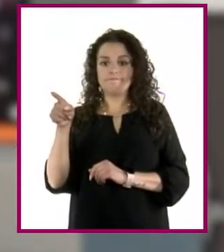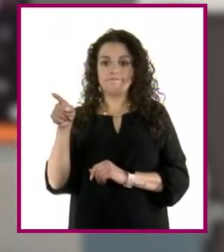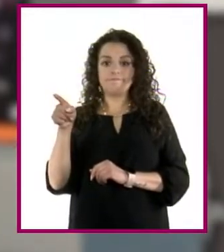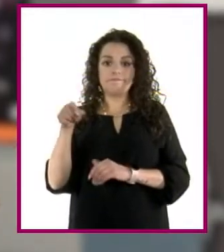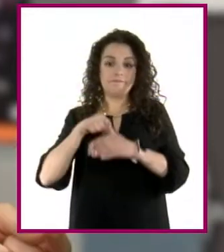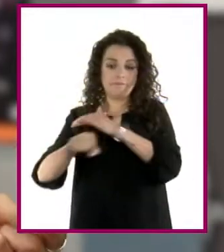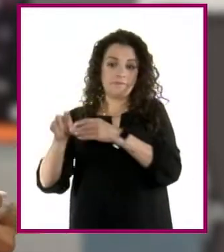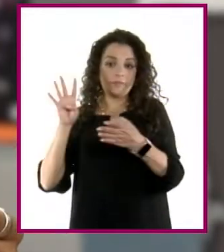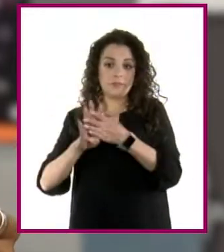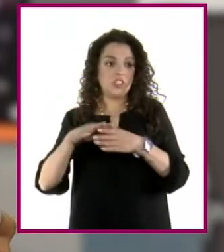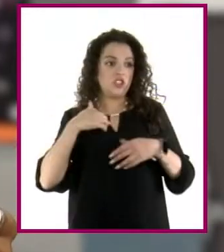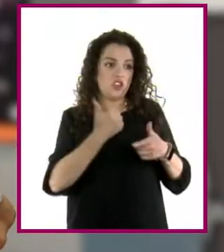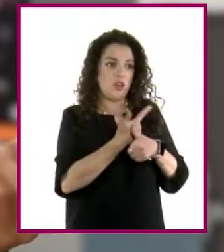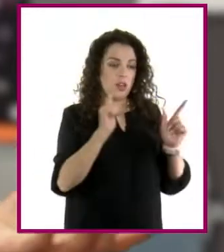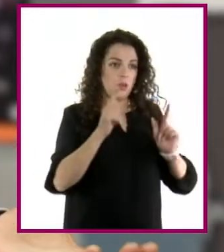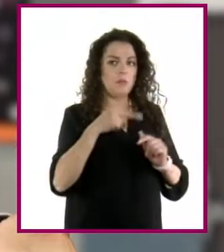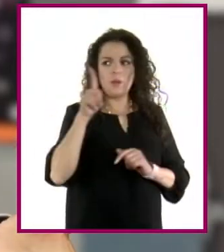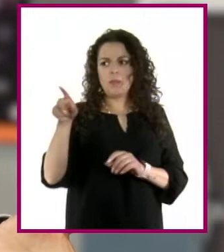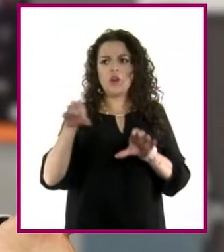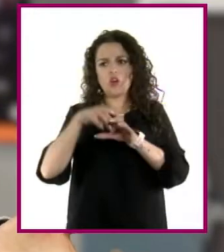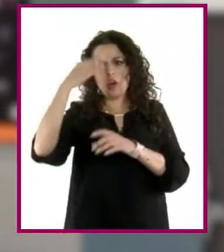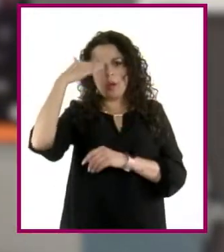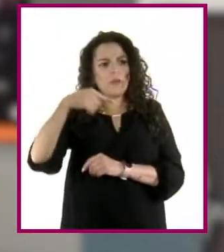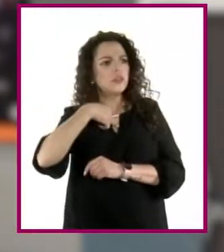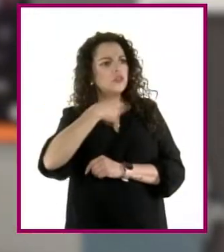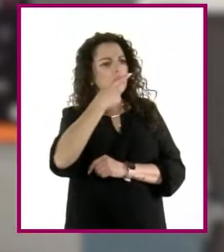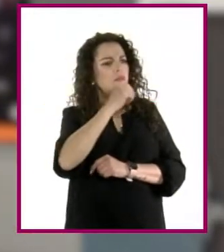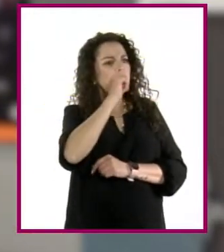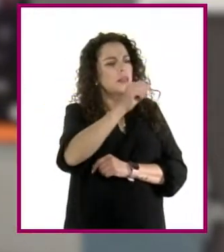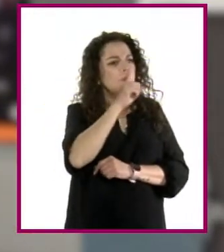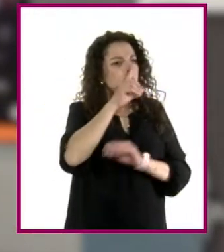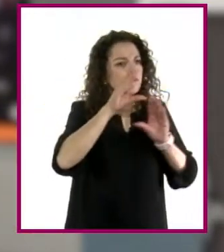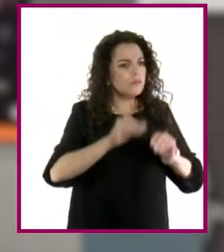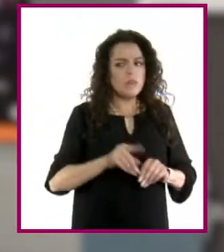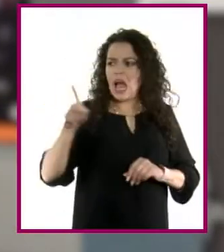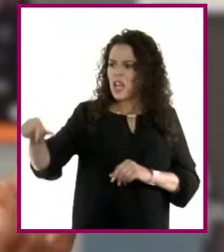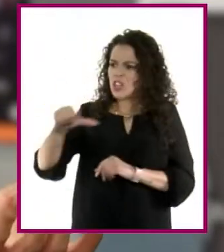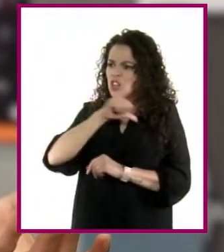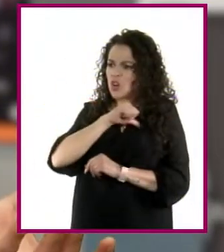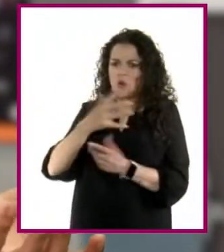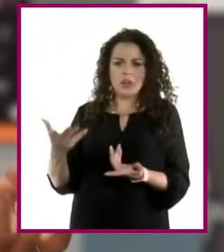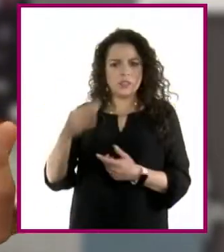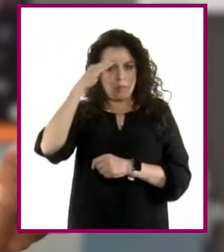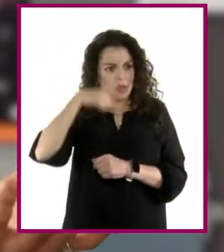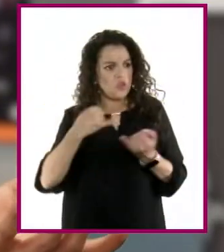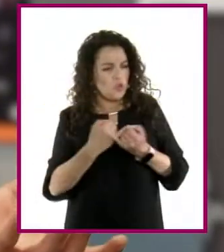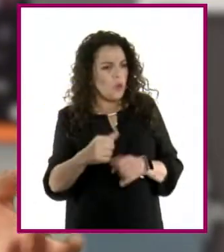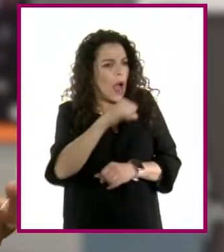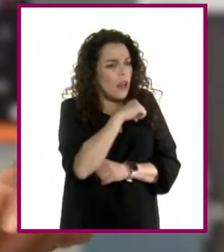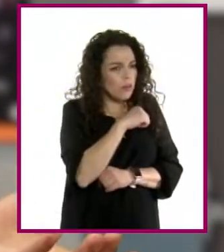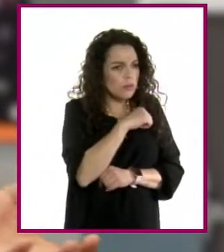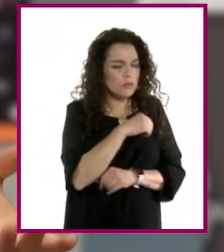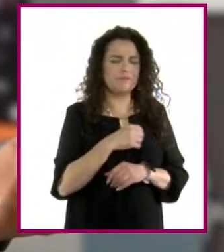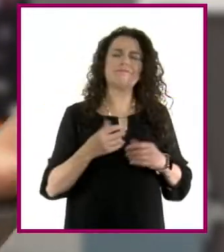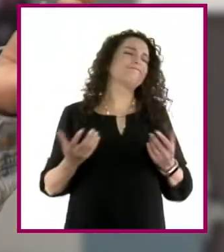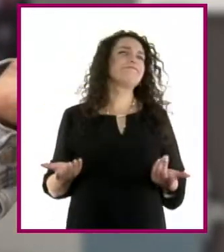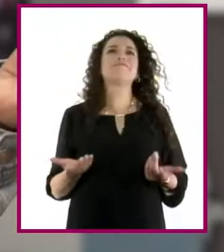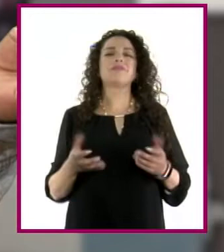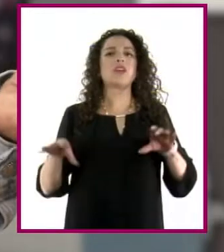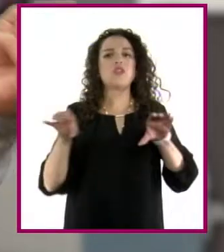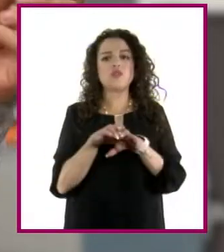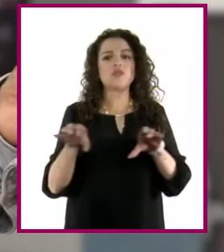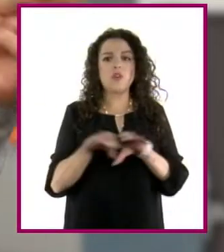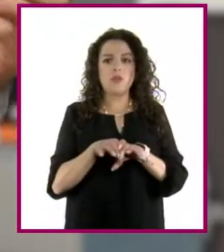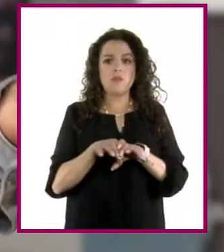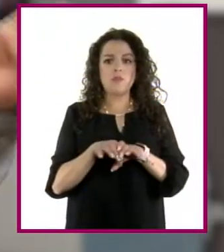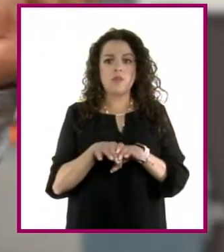saber que de hecho confesé y además es egoísta y sabe que yo lo soy. Así que no me va a dar la posibilidad de librarme al tiempo